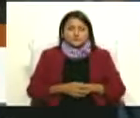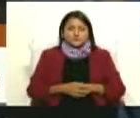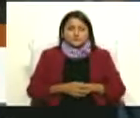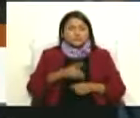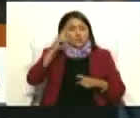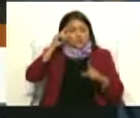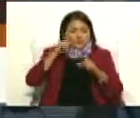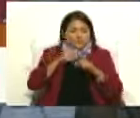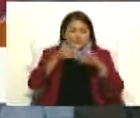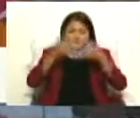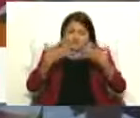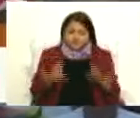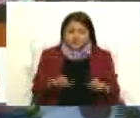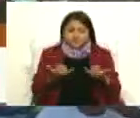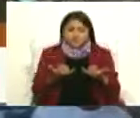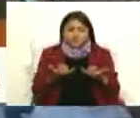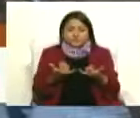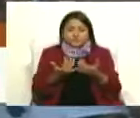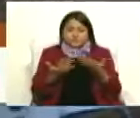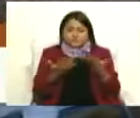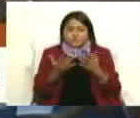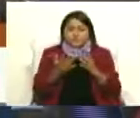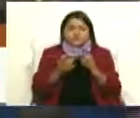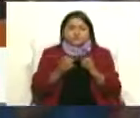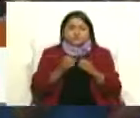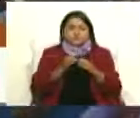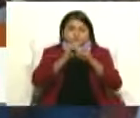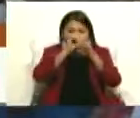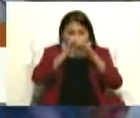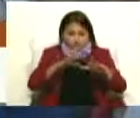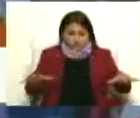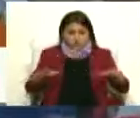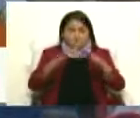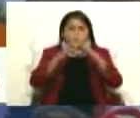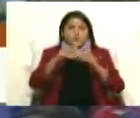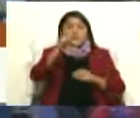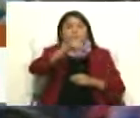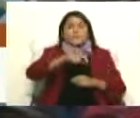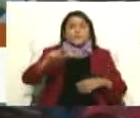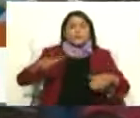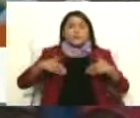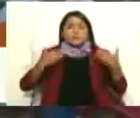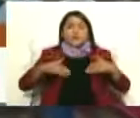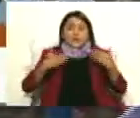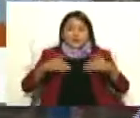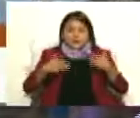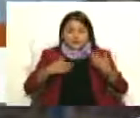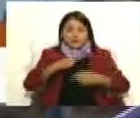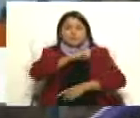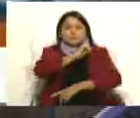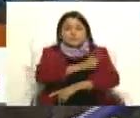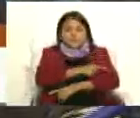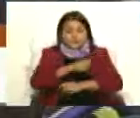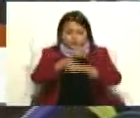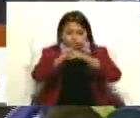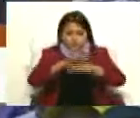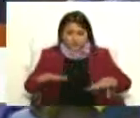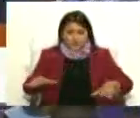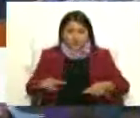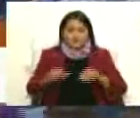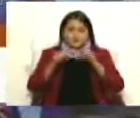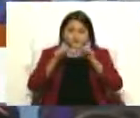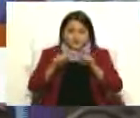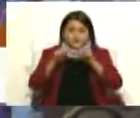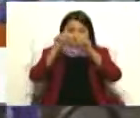domingo es contaminar a todos los que tengamos alrededor de esa alegría y de esa fuerza, para que salgamos de manera